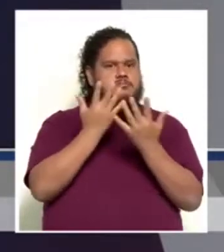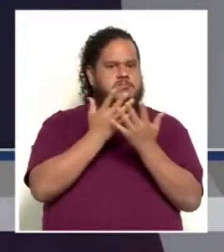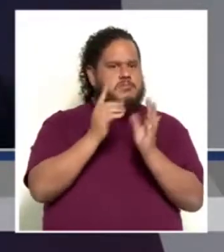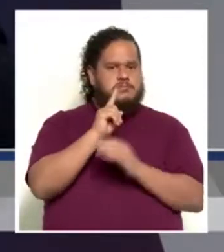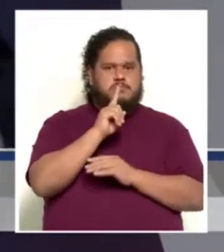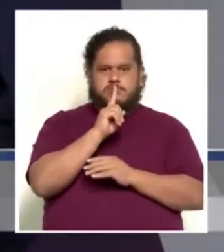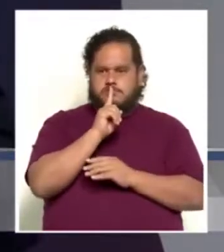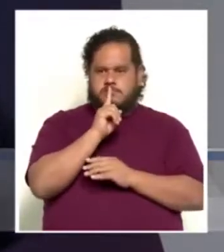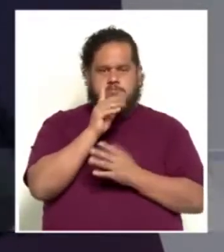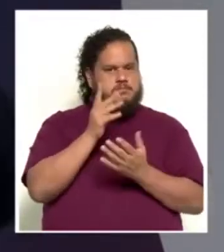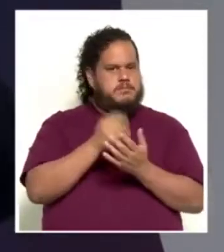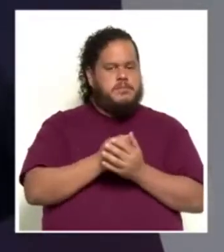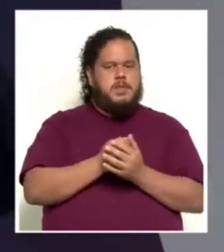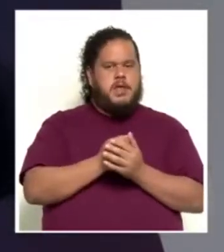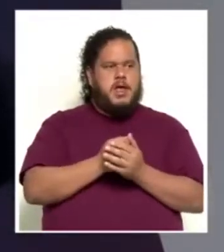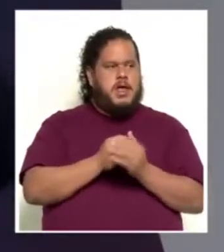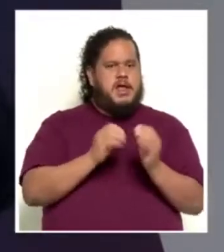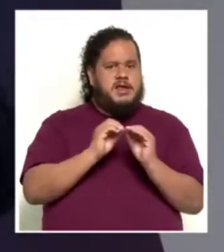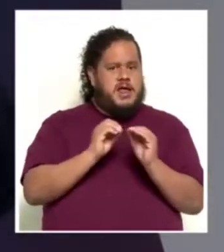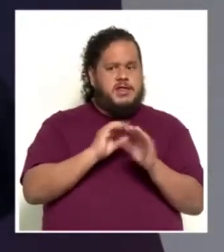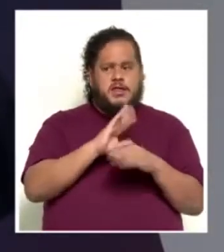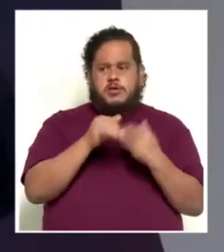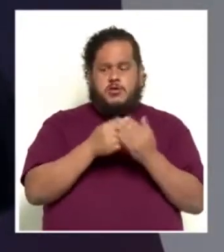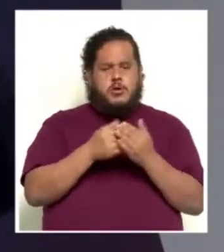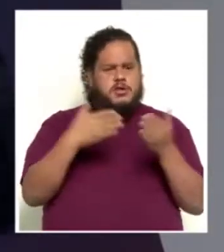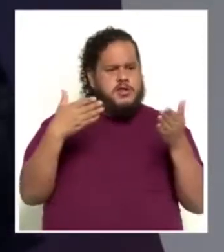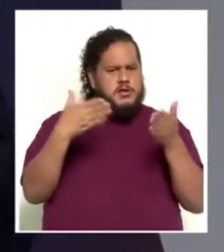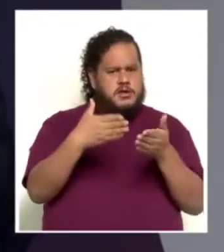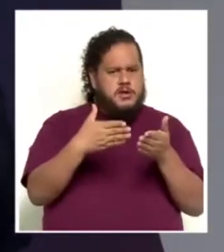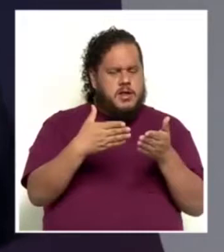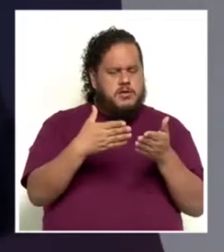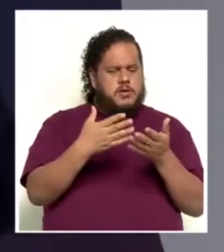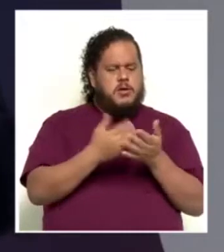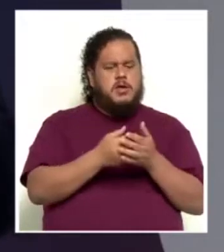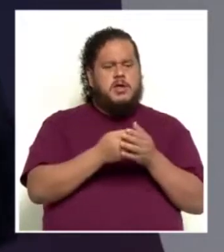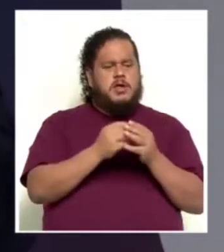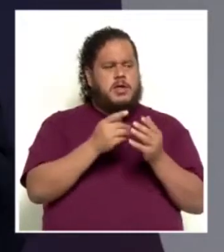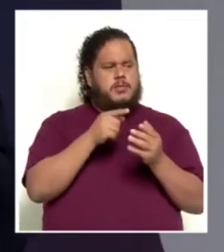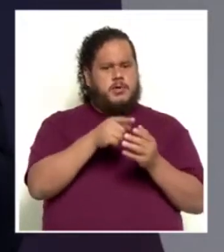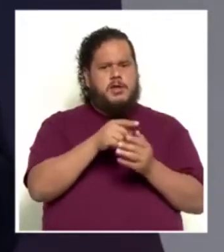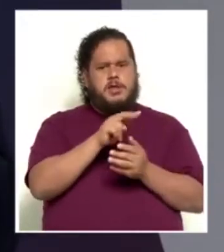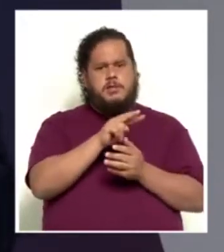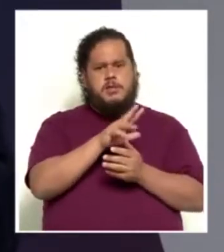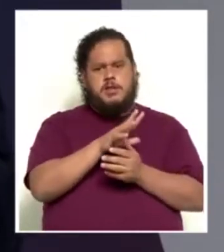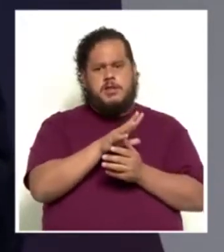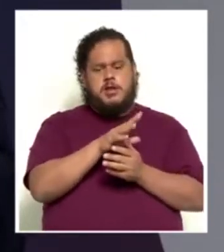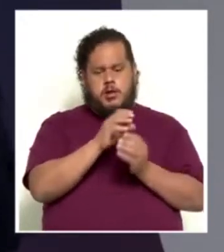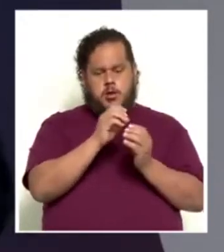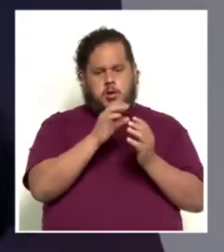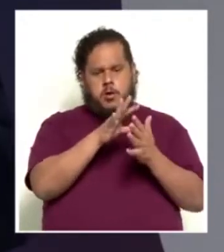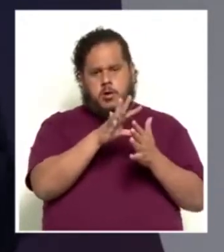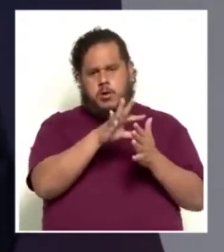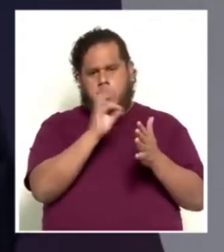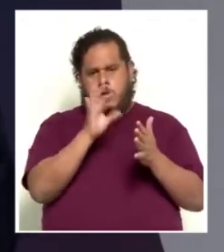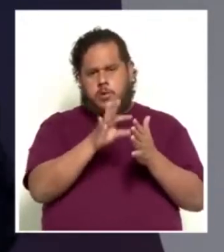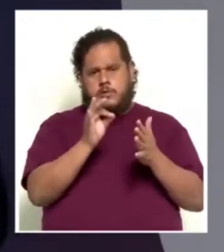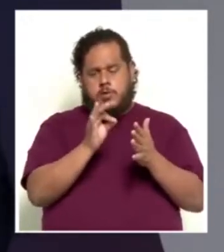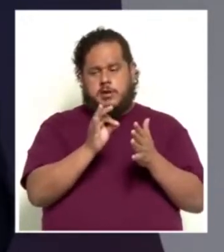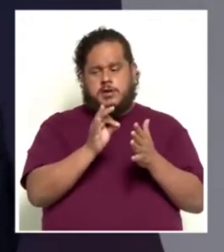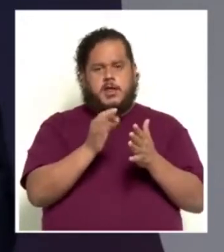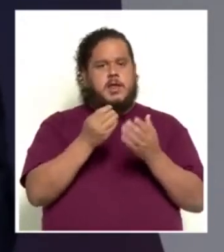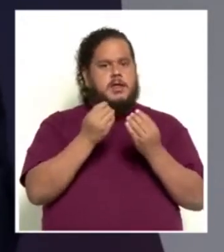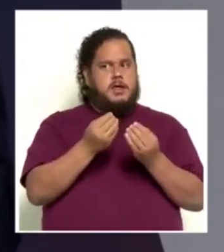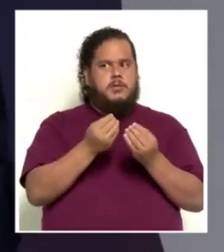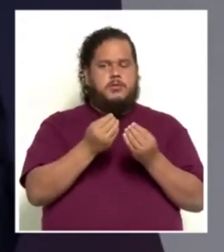silencioso. Todo el mundo estaba centrado y obnubilado por esas 25 opciones en las que